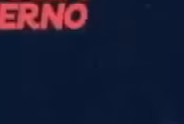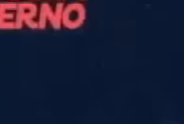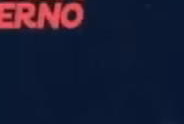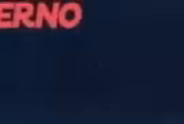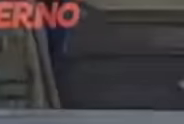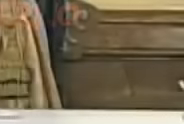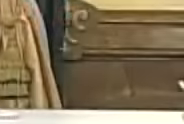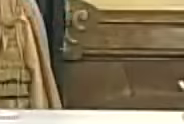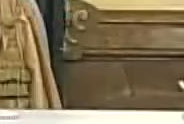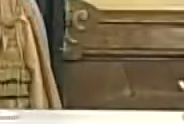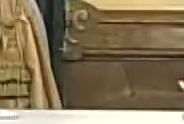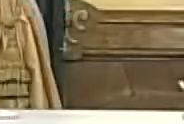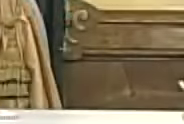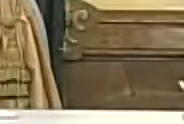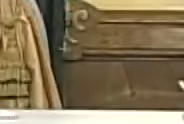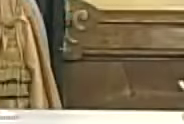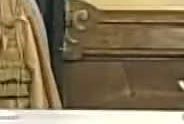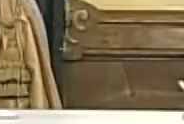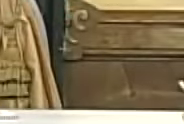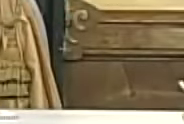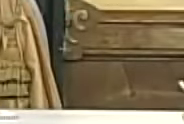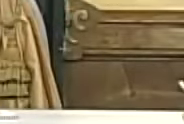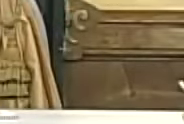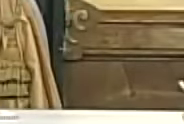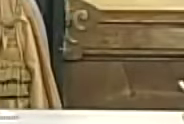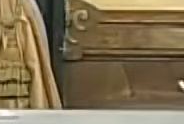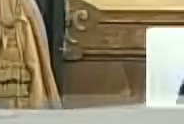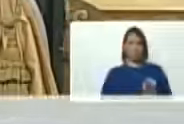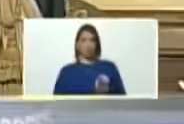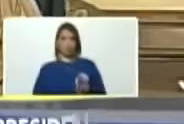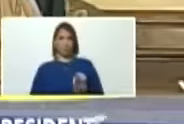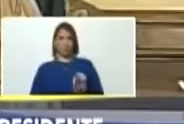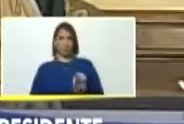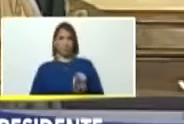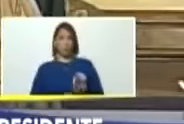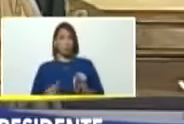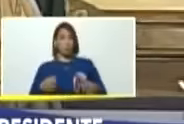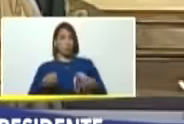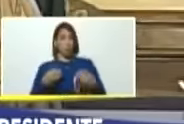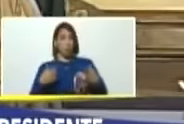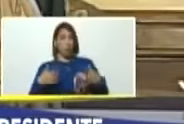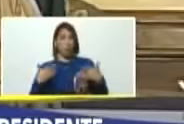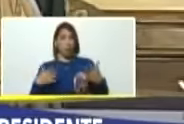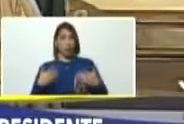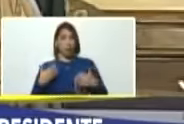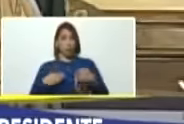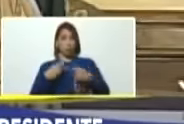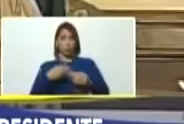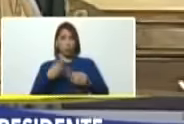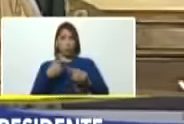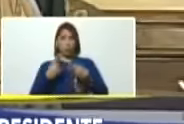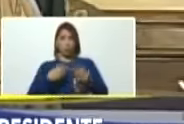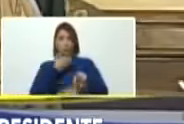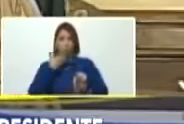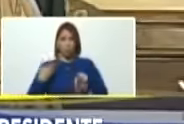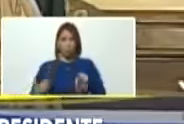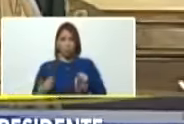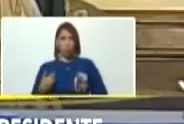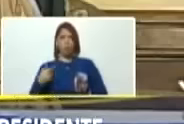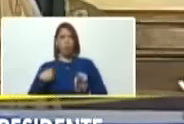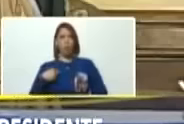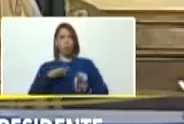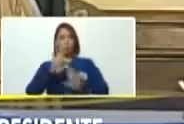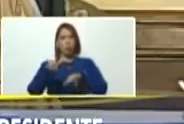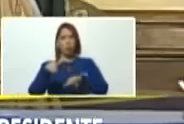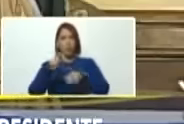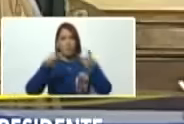Bueno, la alegría de ir construyendo las cosas para mejor, para bien, de ir apoyando a la